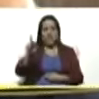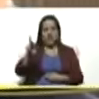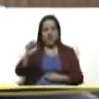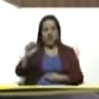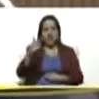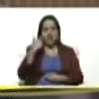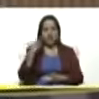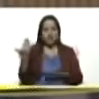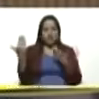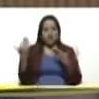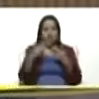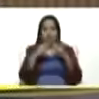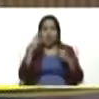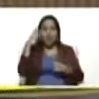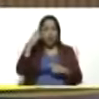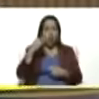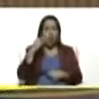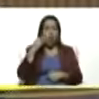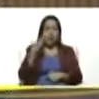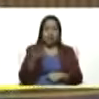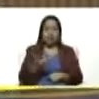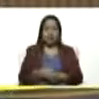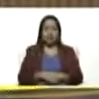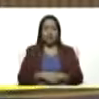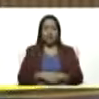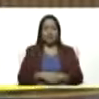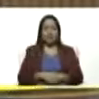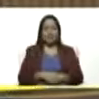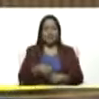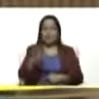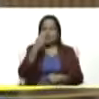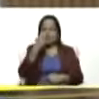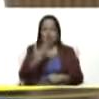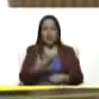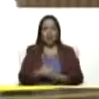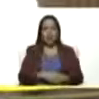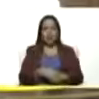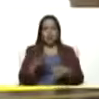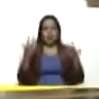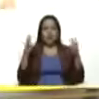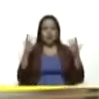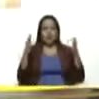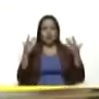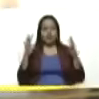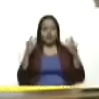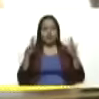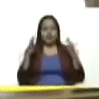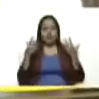Mira, pura juventud, vale. Qué cosa tan bella.